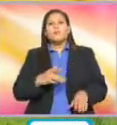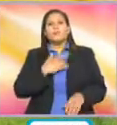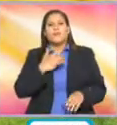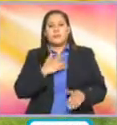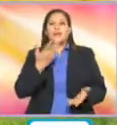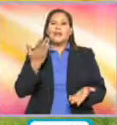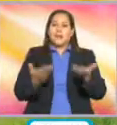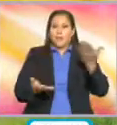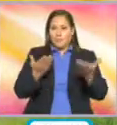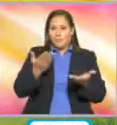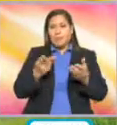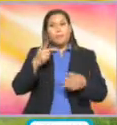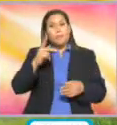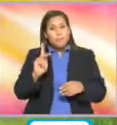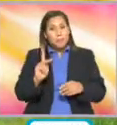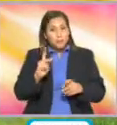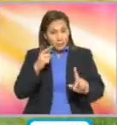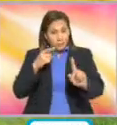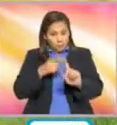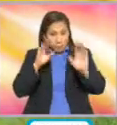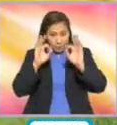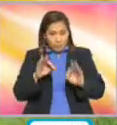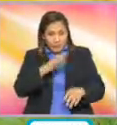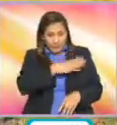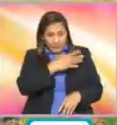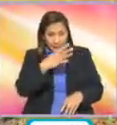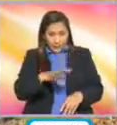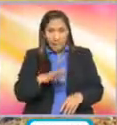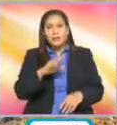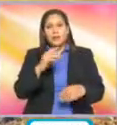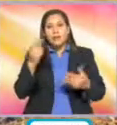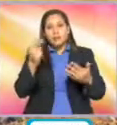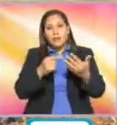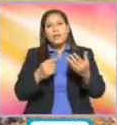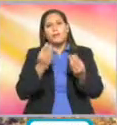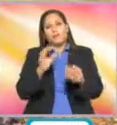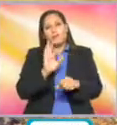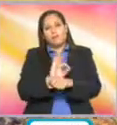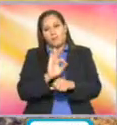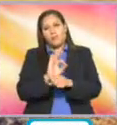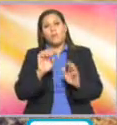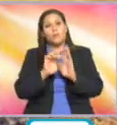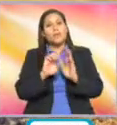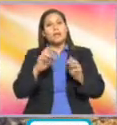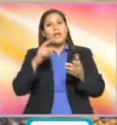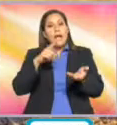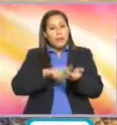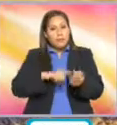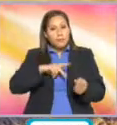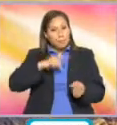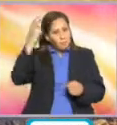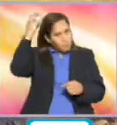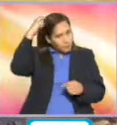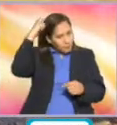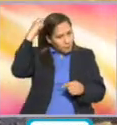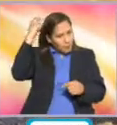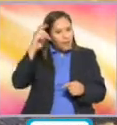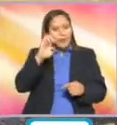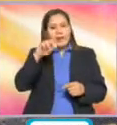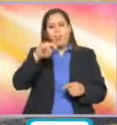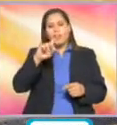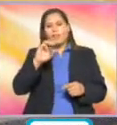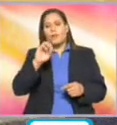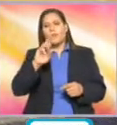de manera general sí nos produce como todos esos beneficios. También hablabas de endorfinas, o sea, neurotransmisores, estas